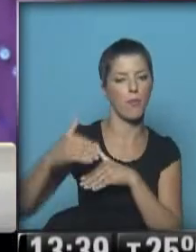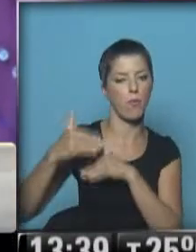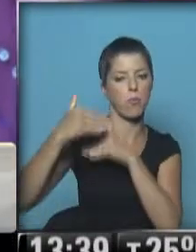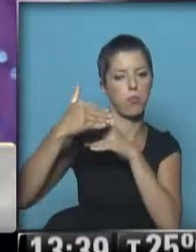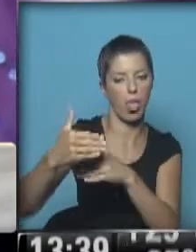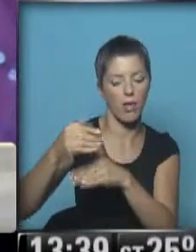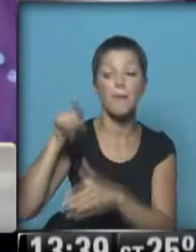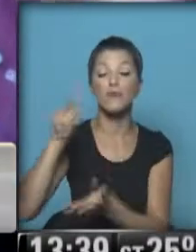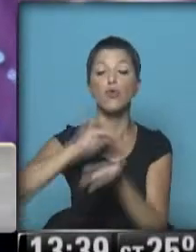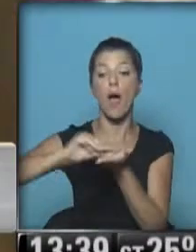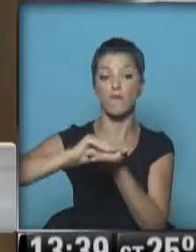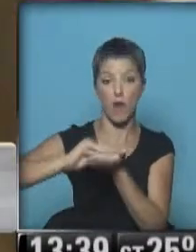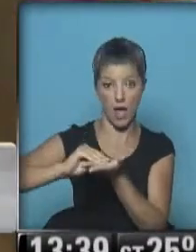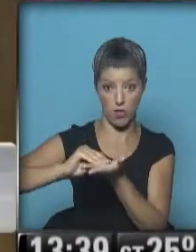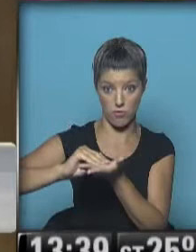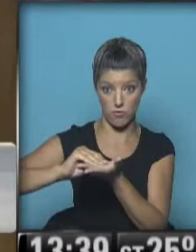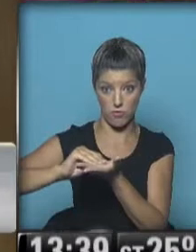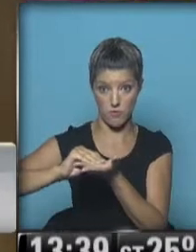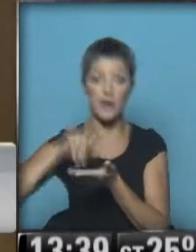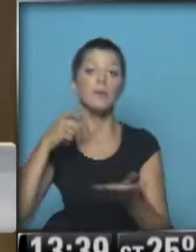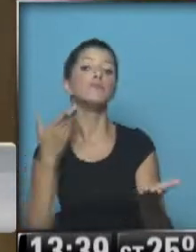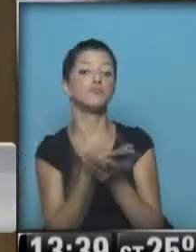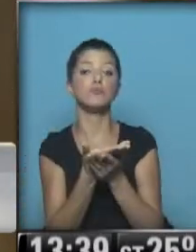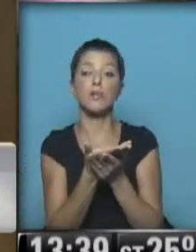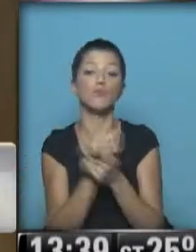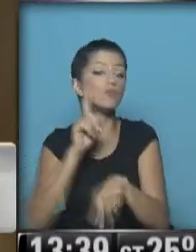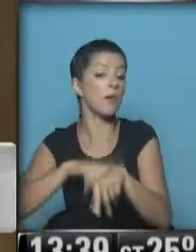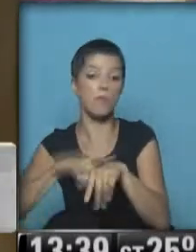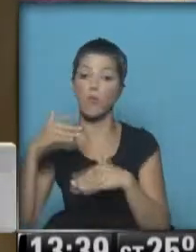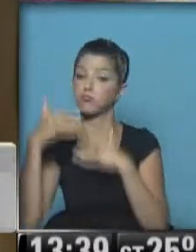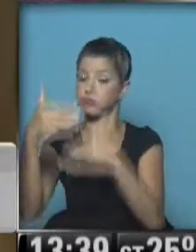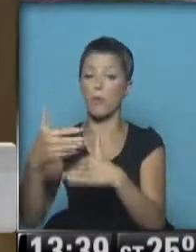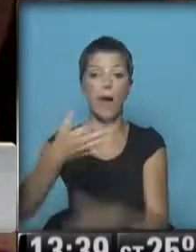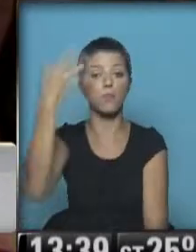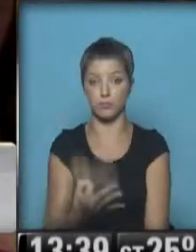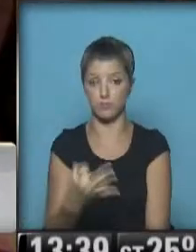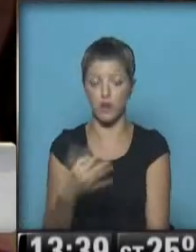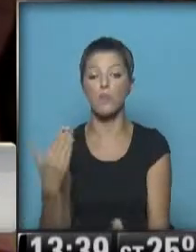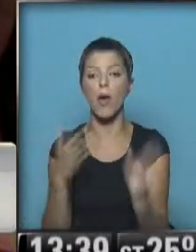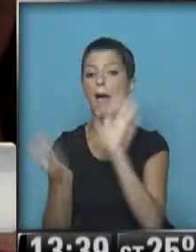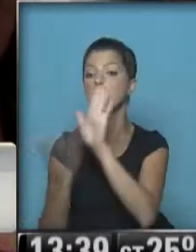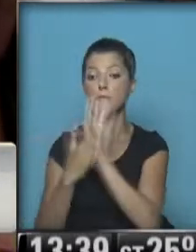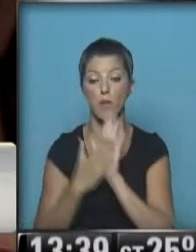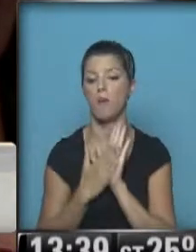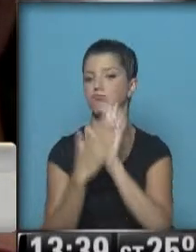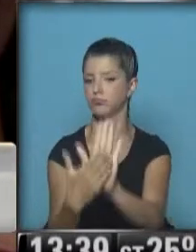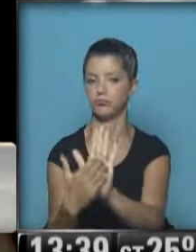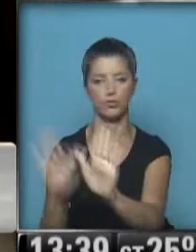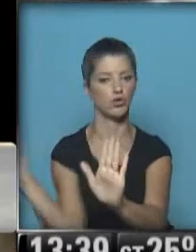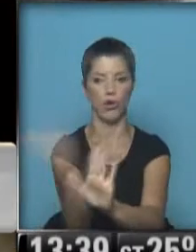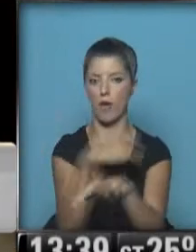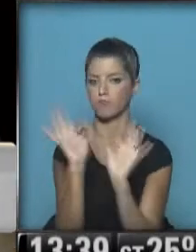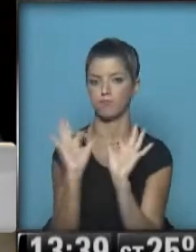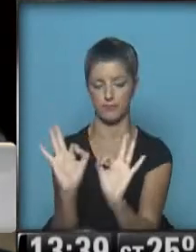de Jorge Mangieri. Esto es un pedido de plazo para que se cumpla y puedan presentar todas las pruebas pertinentes, como dijo,